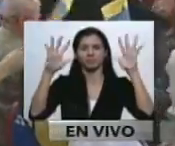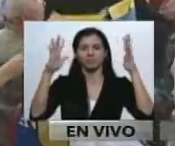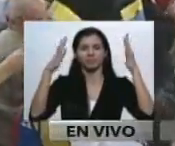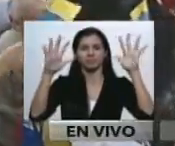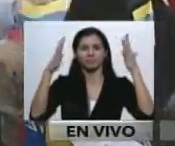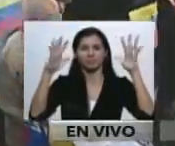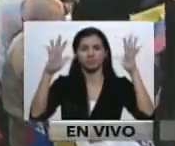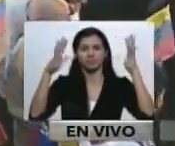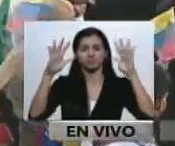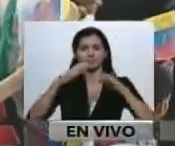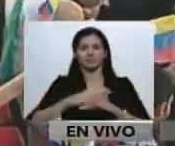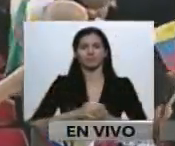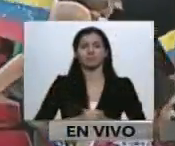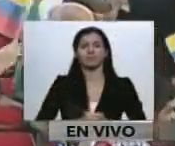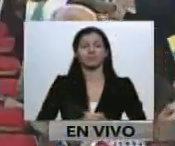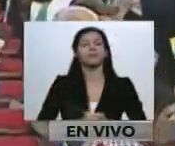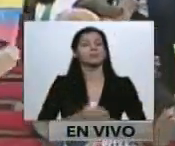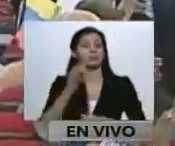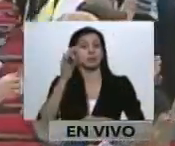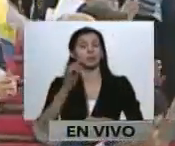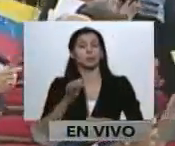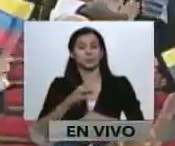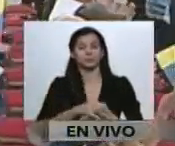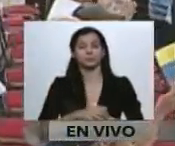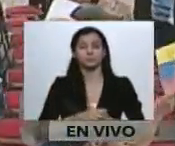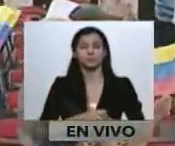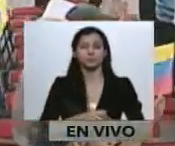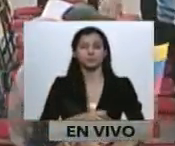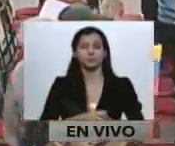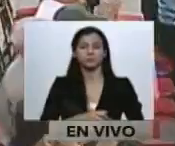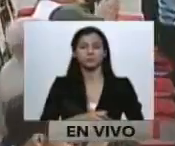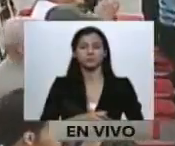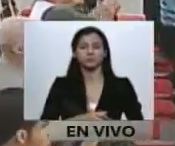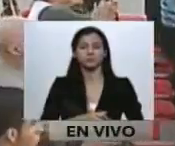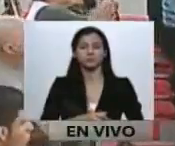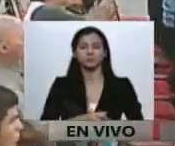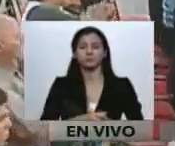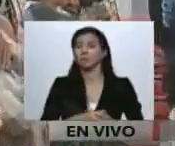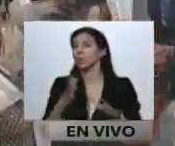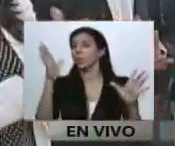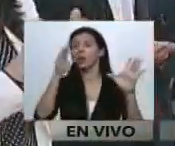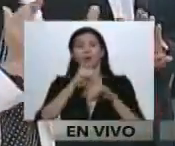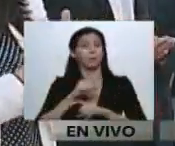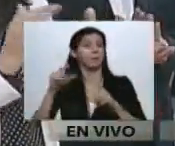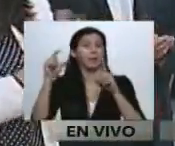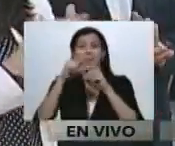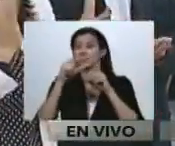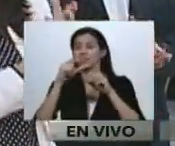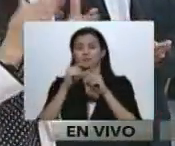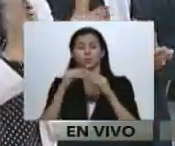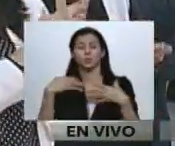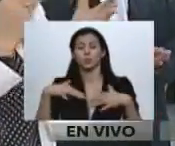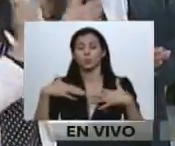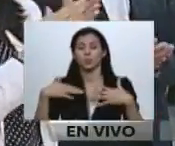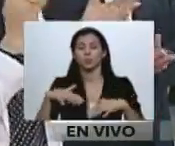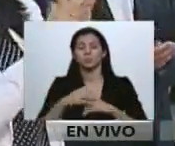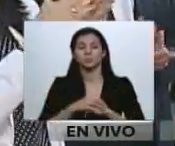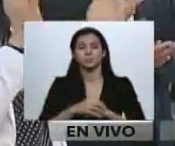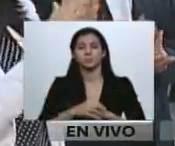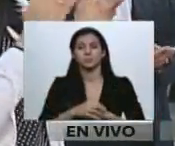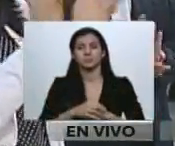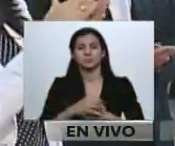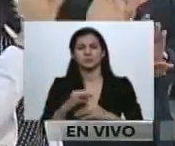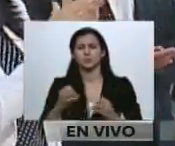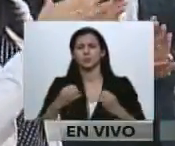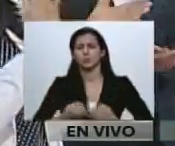Y bien, sin lugar a dudas, este amigo no tiene palabras para poder quizás reflejar lo que